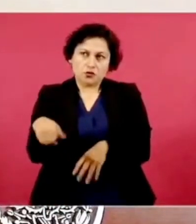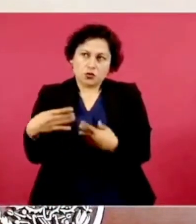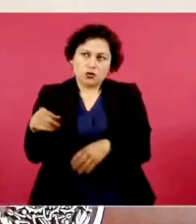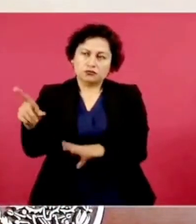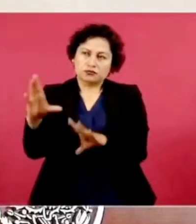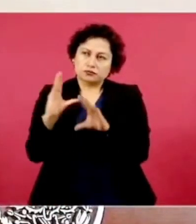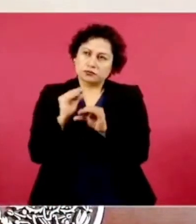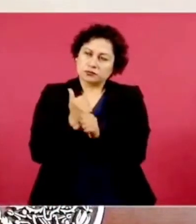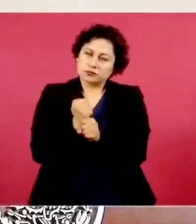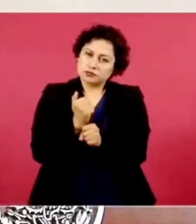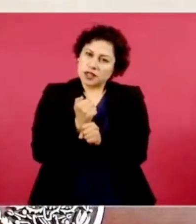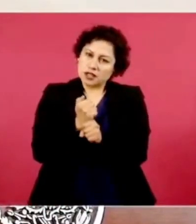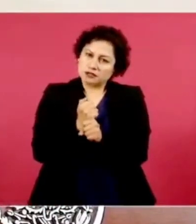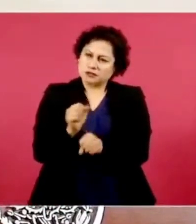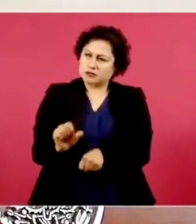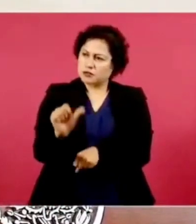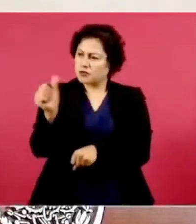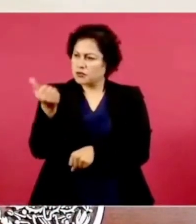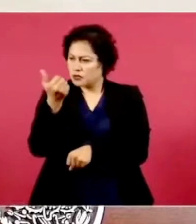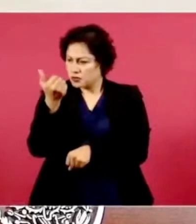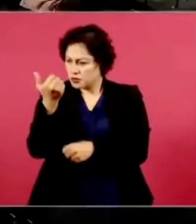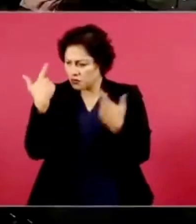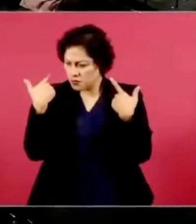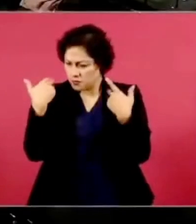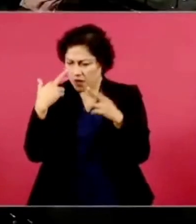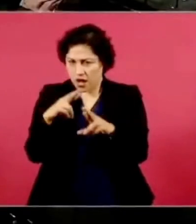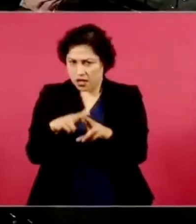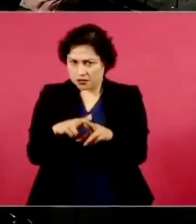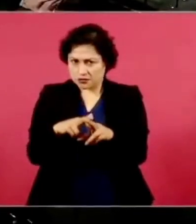otro maestro que me formó